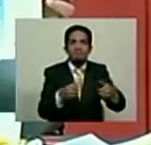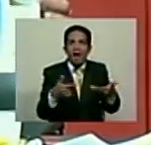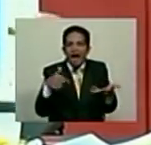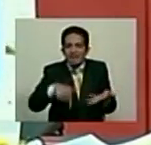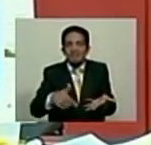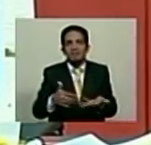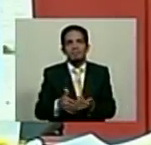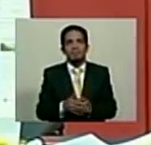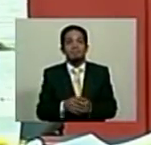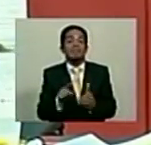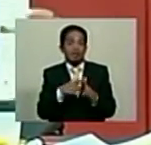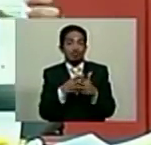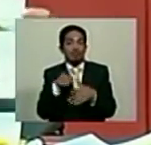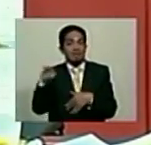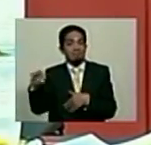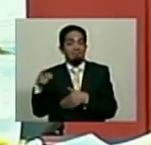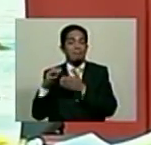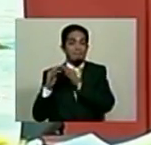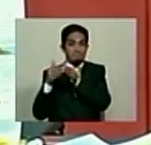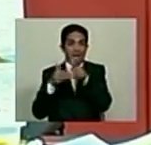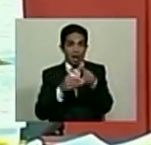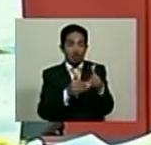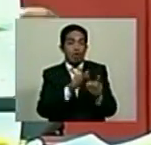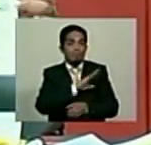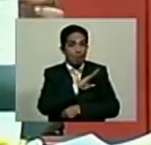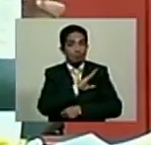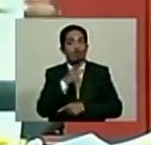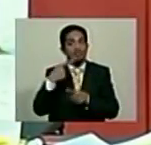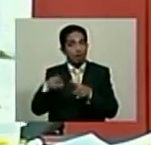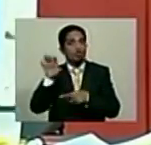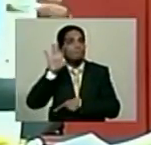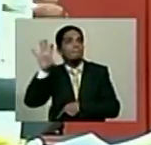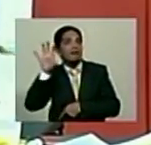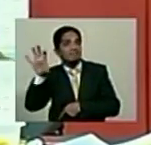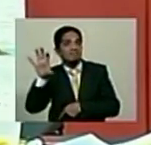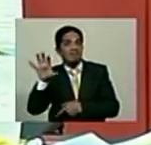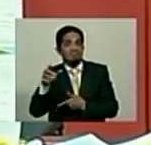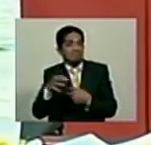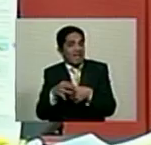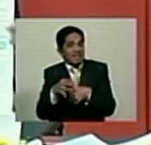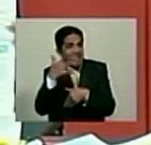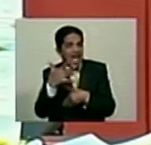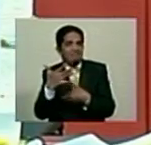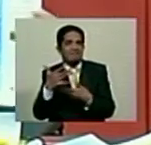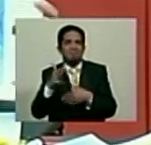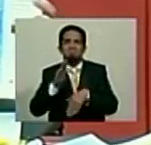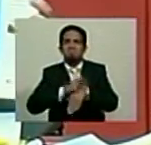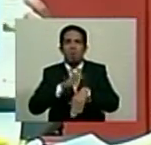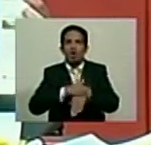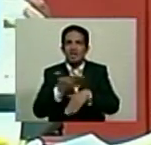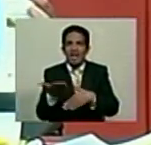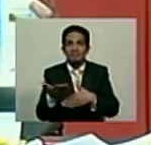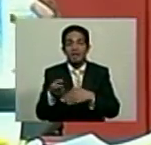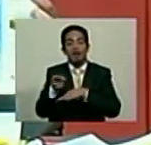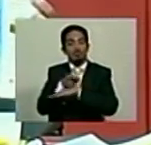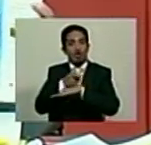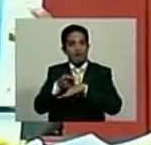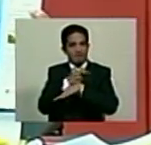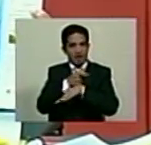un hecho gravísimo lo ocurrido y directamente provocado por el gobierno de Guyana